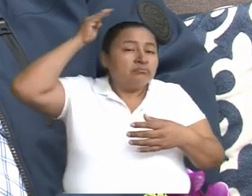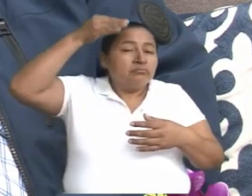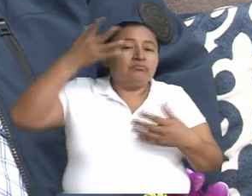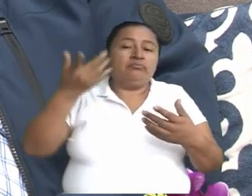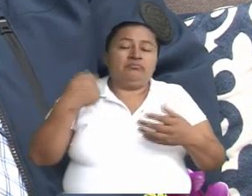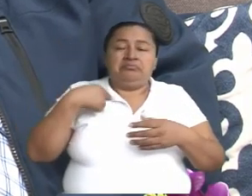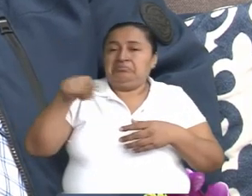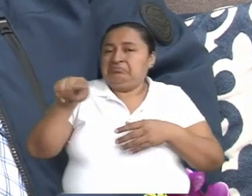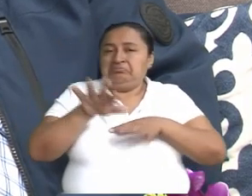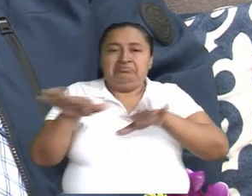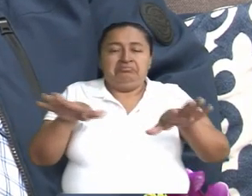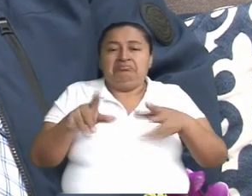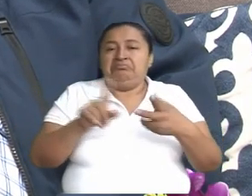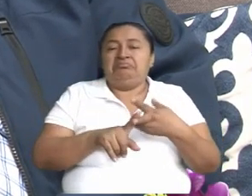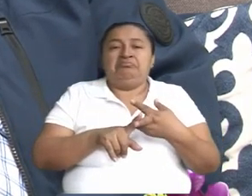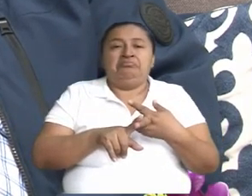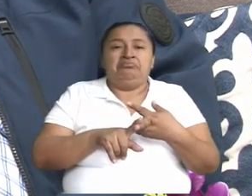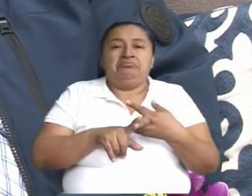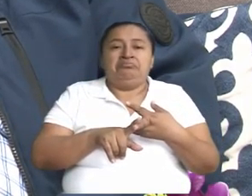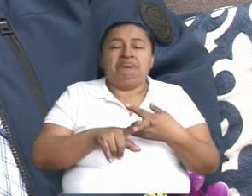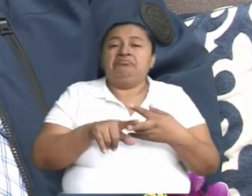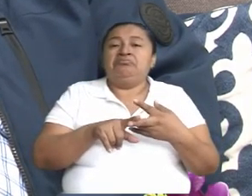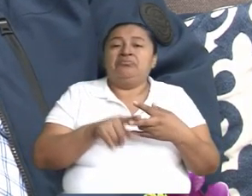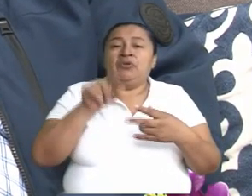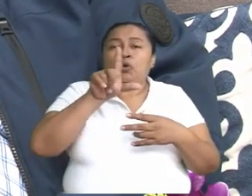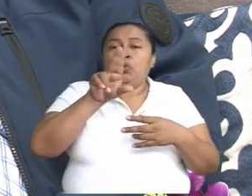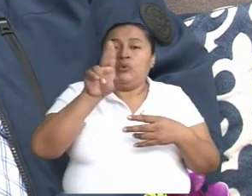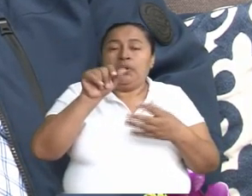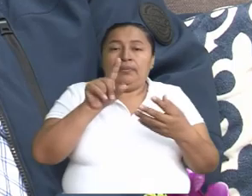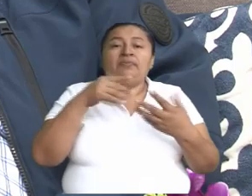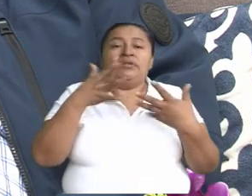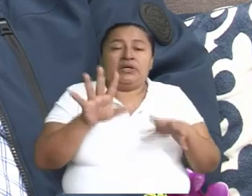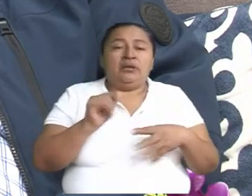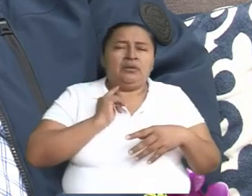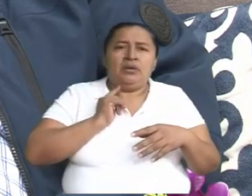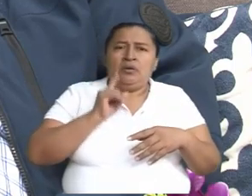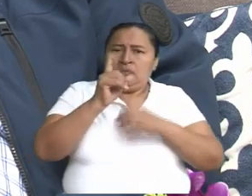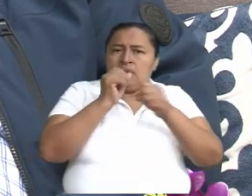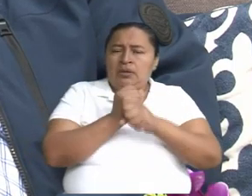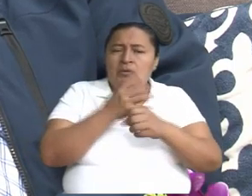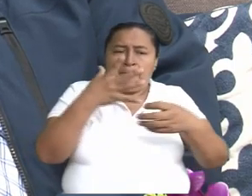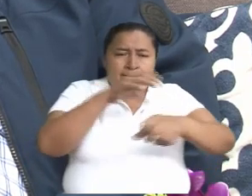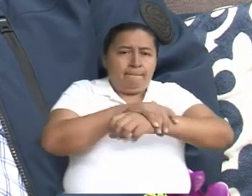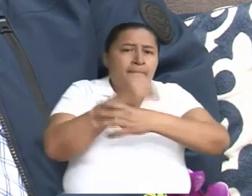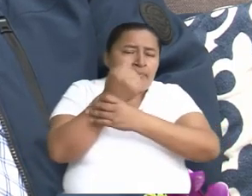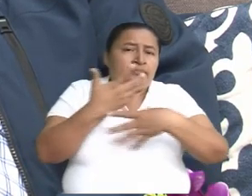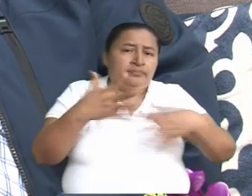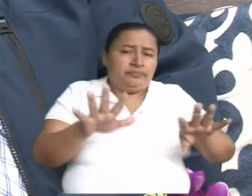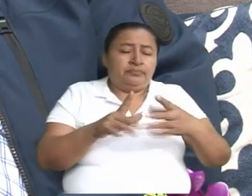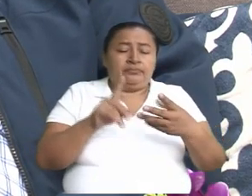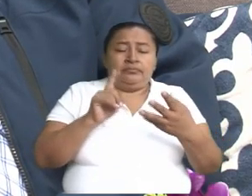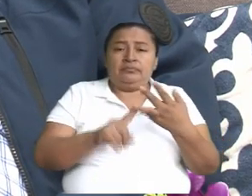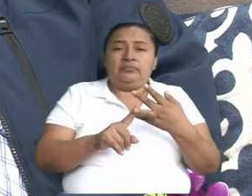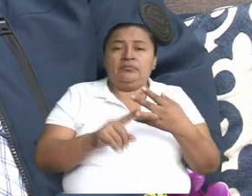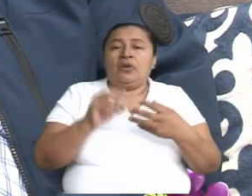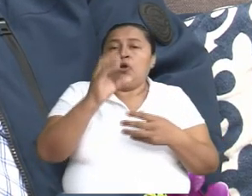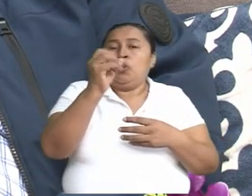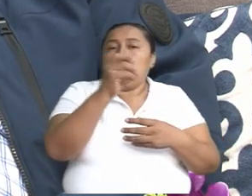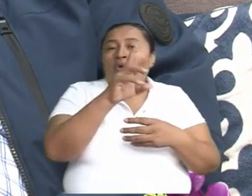pudieron. Pasó con Lula, está pasando con Lula, que ya tiene un año de estar preso. Está pasando con